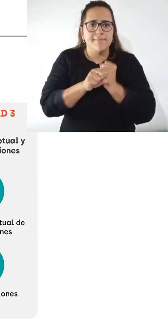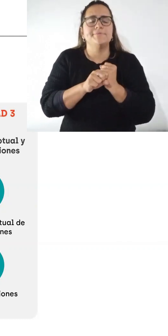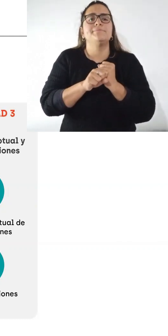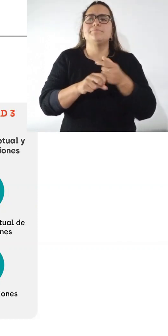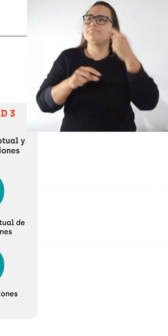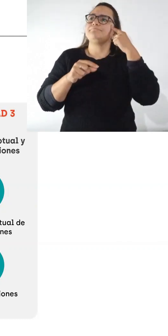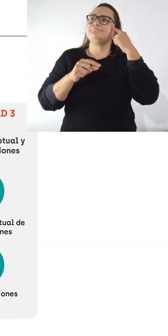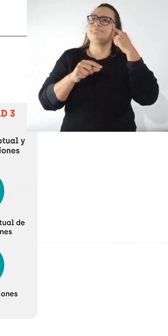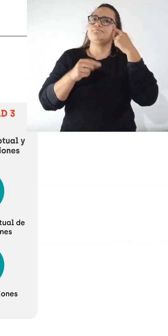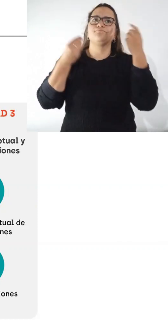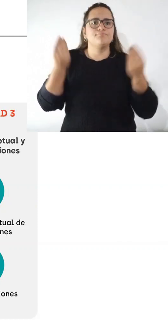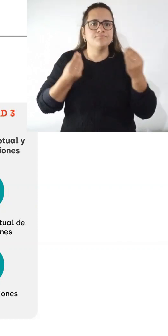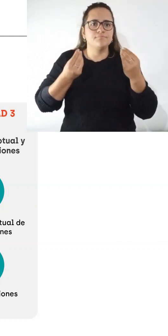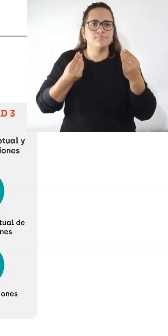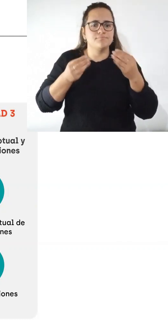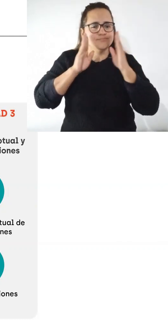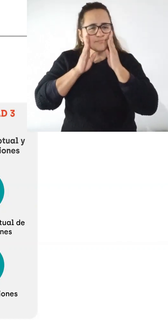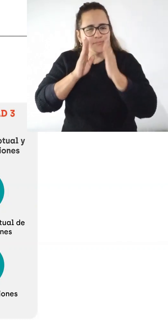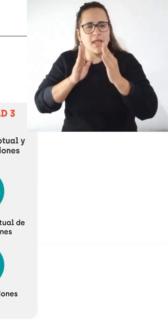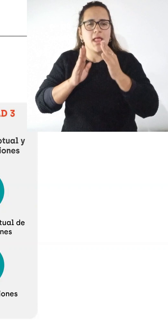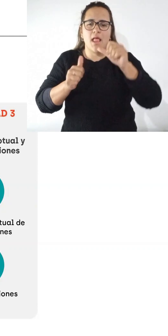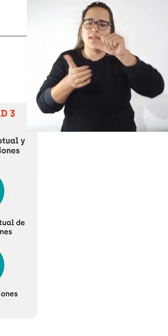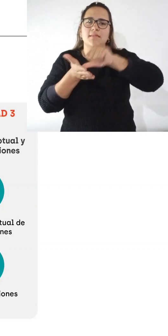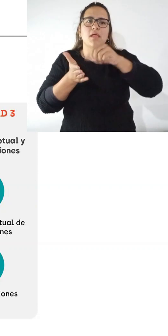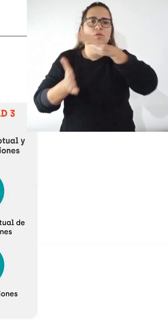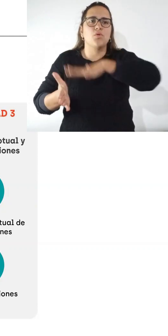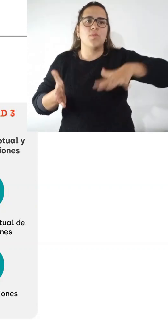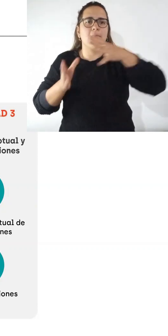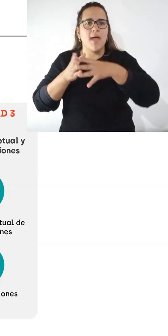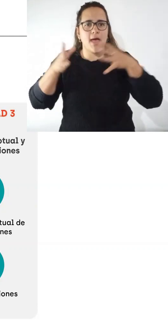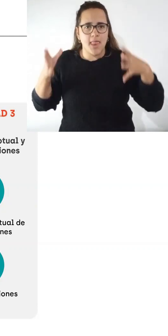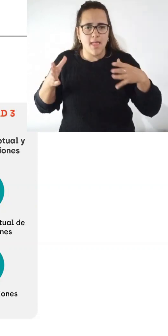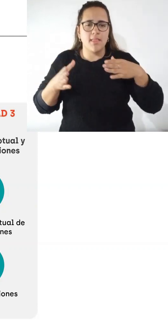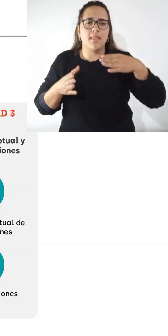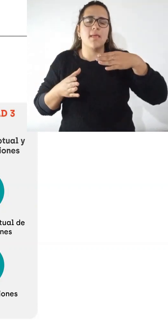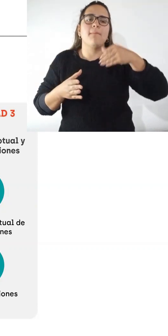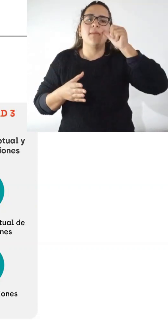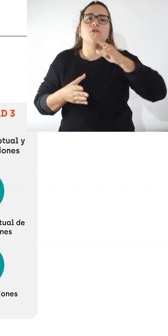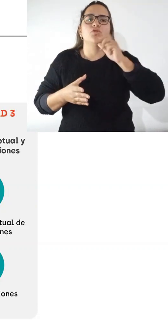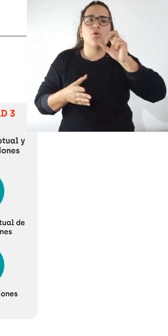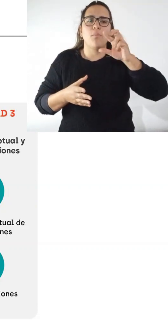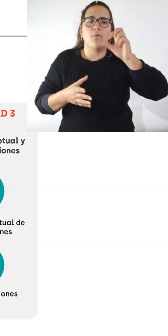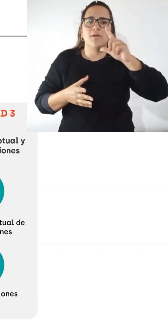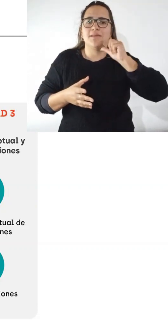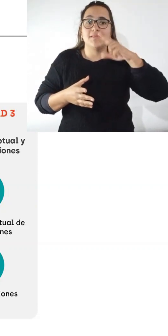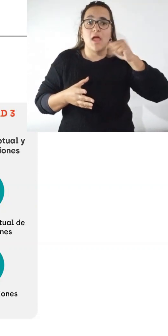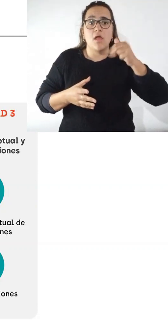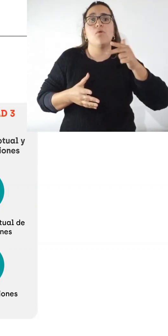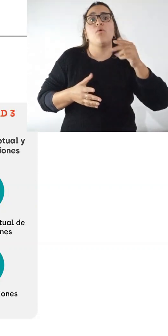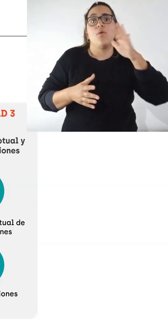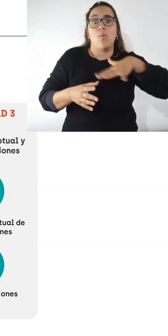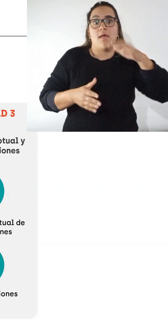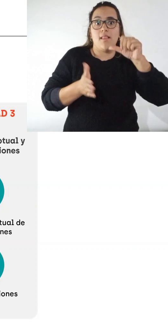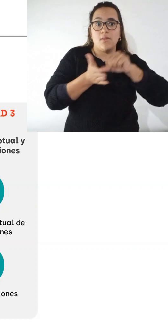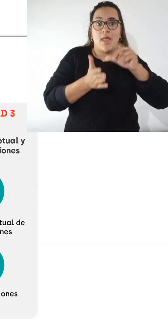eh, concentrándonos principalmente en el metropolitano, que es el PRT que tiene Lima, ya les voy a contar mucho